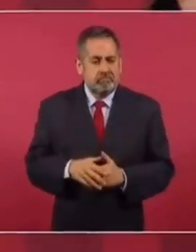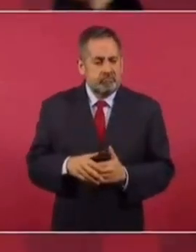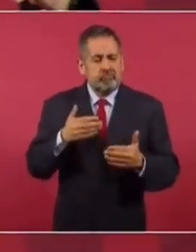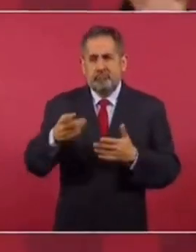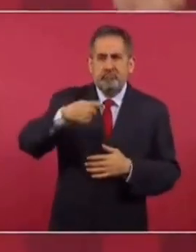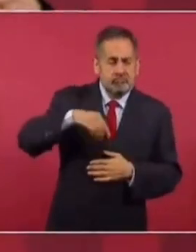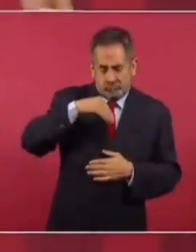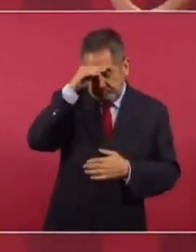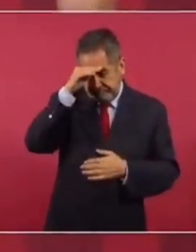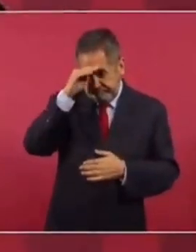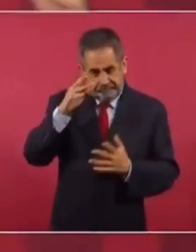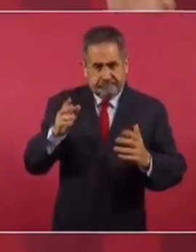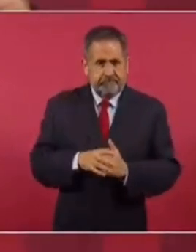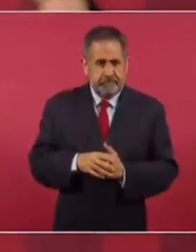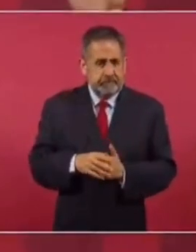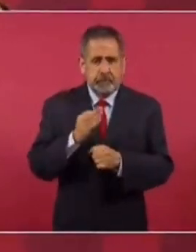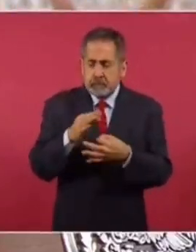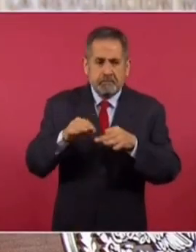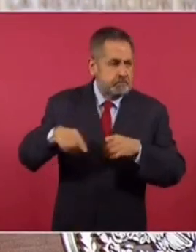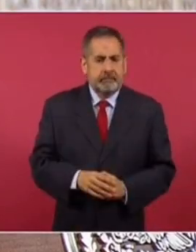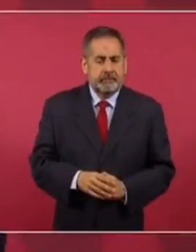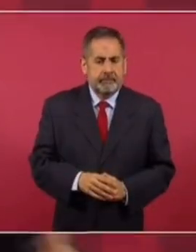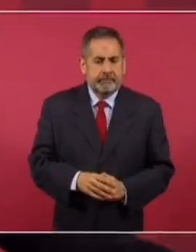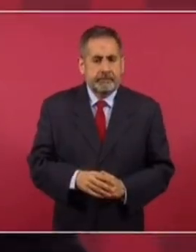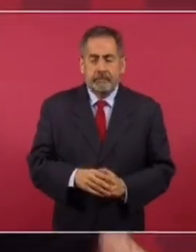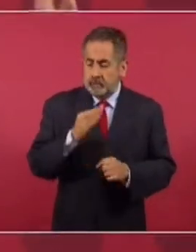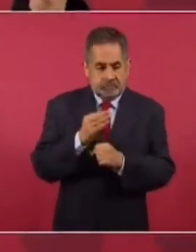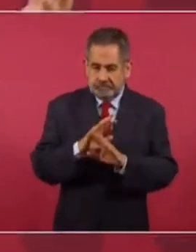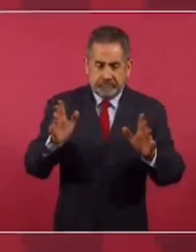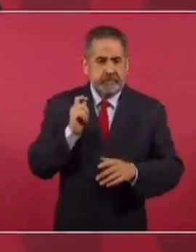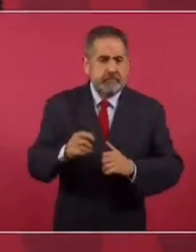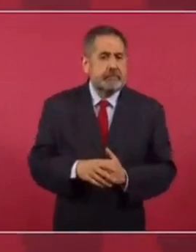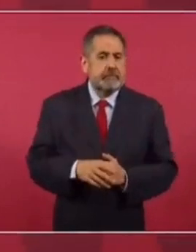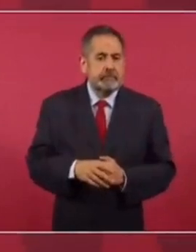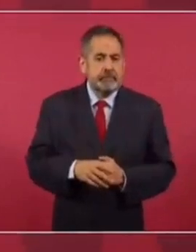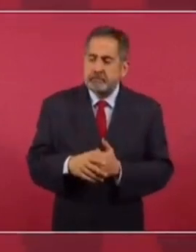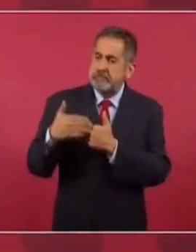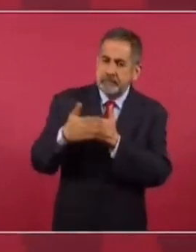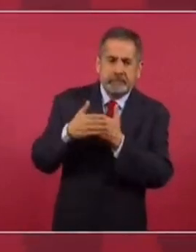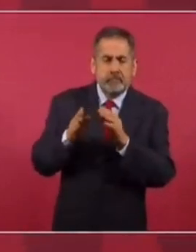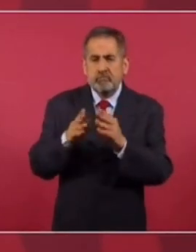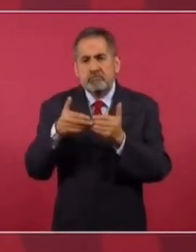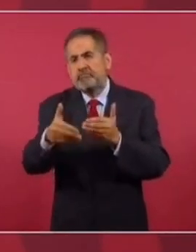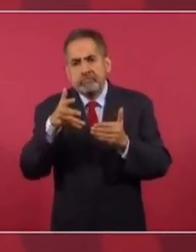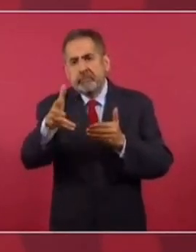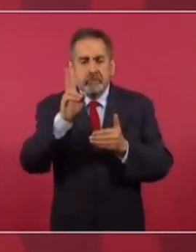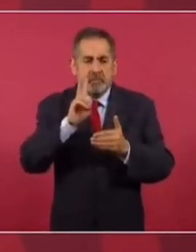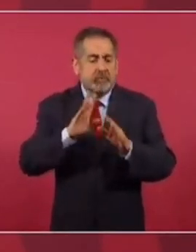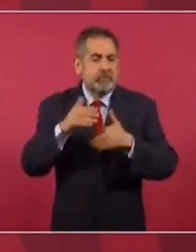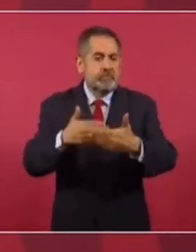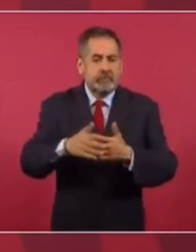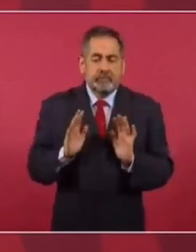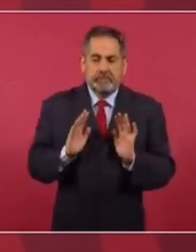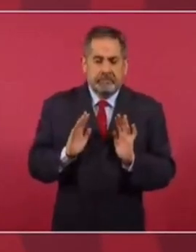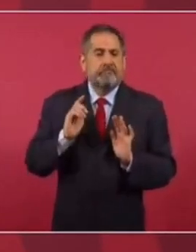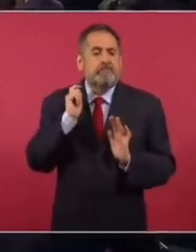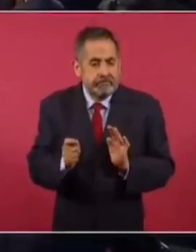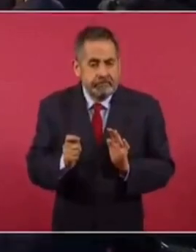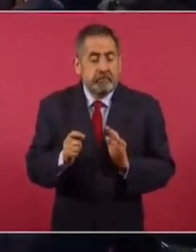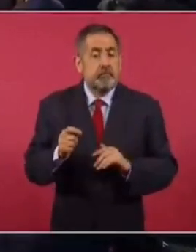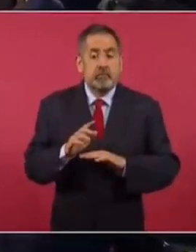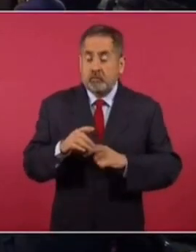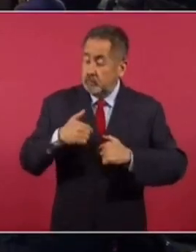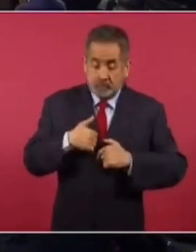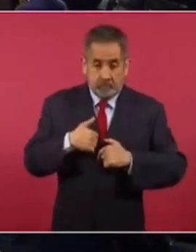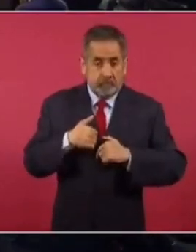momento estelar, porque es un momento de definiciones. Entonces ya, lo que venga hacia adelante, se va a dar a partir de